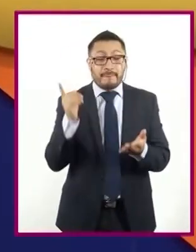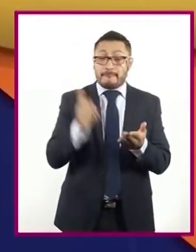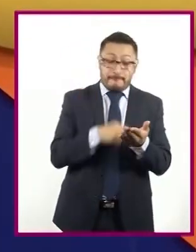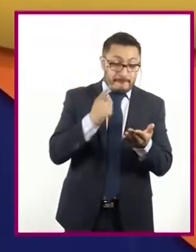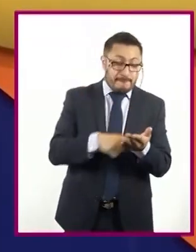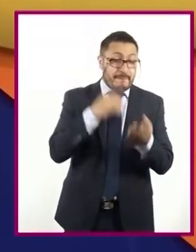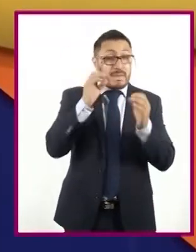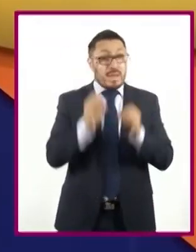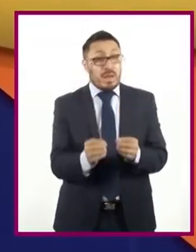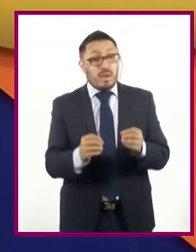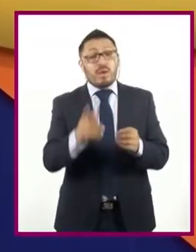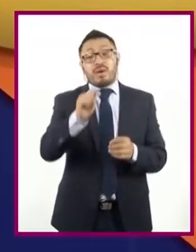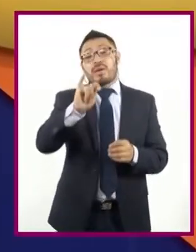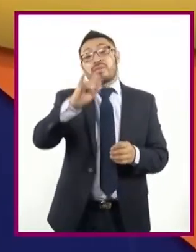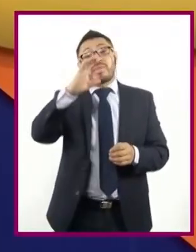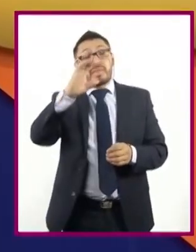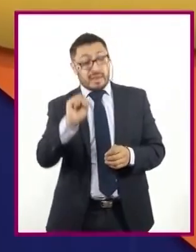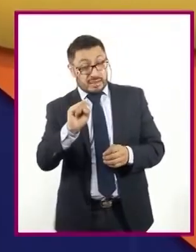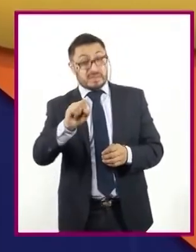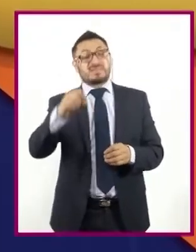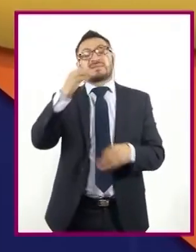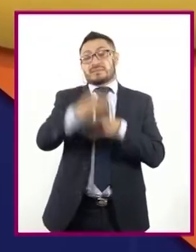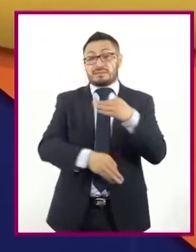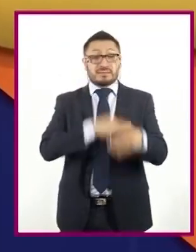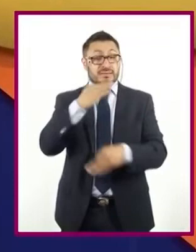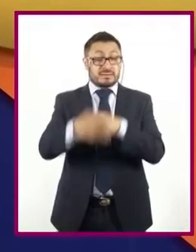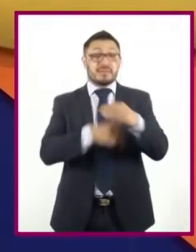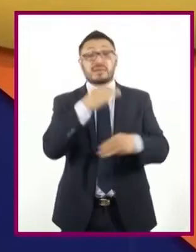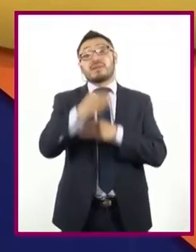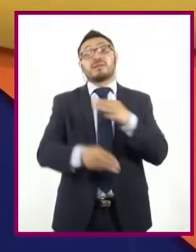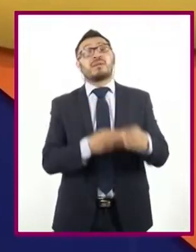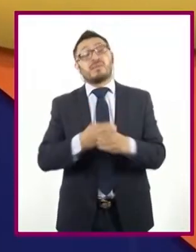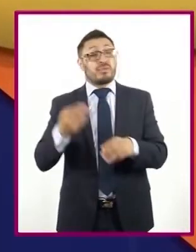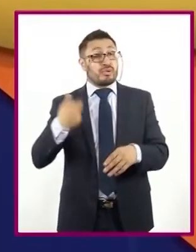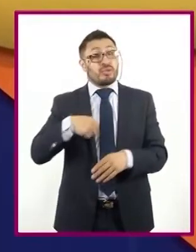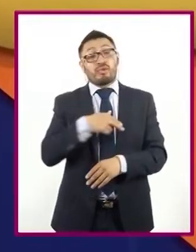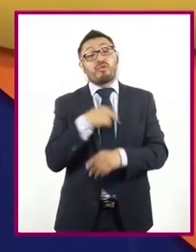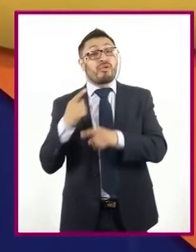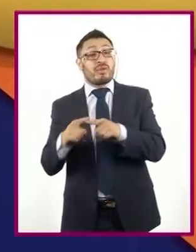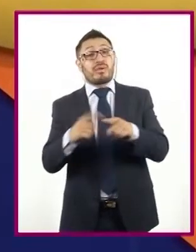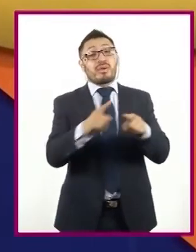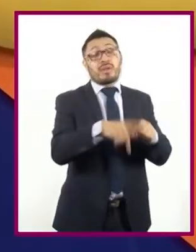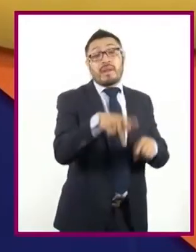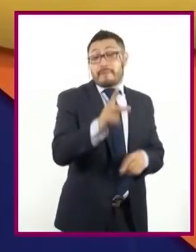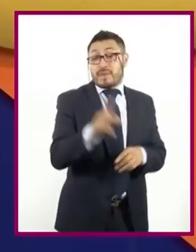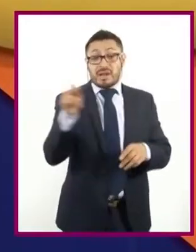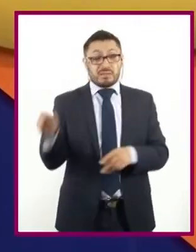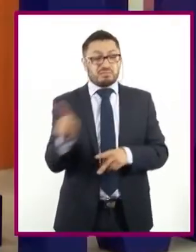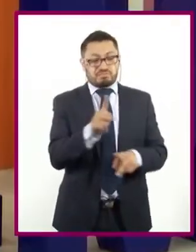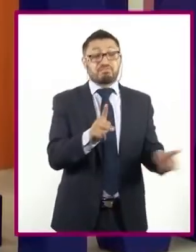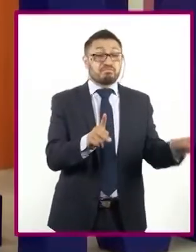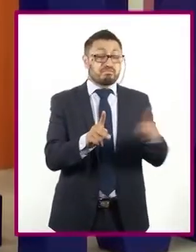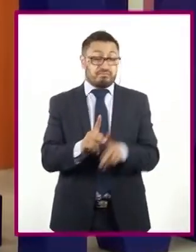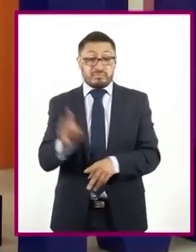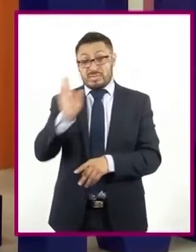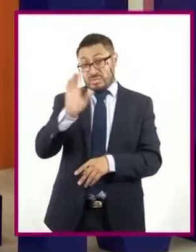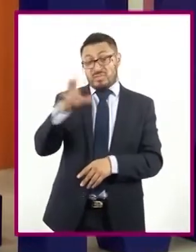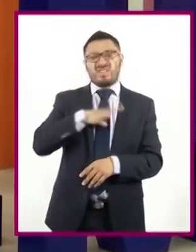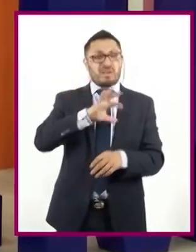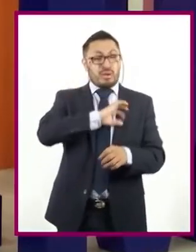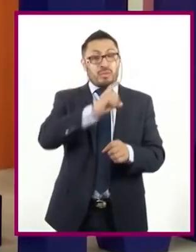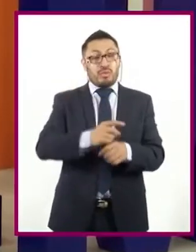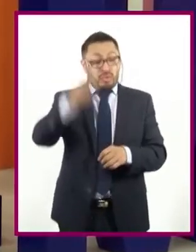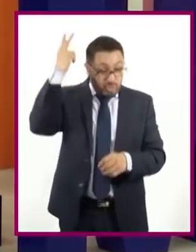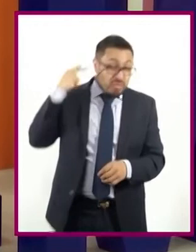bien a través de las TIC, pues en todo el mundo somos diversos, pero semejantes. Cuando tengamos la oportunidad de